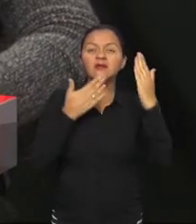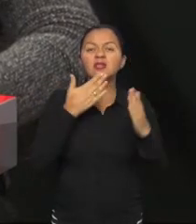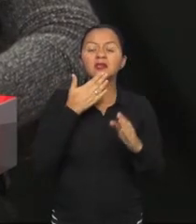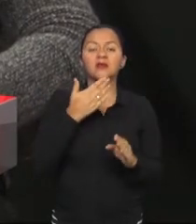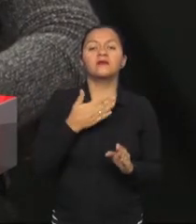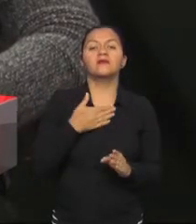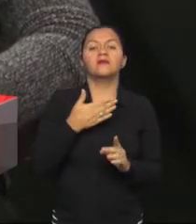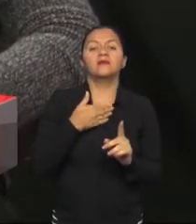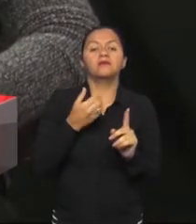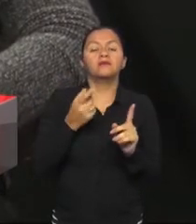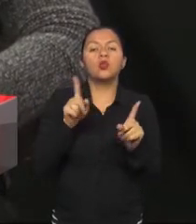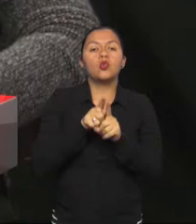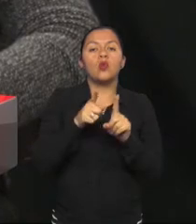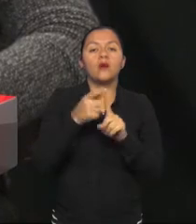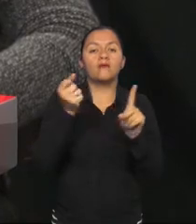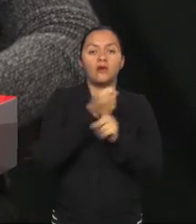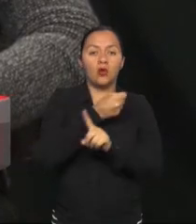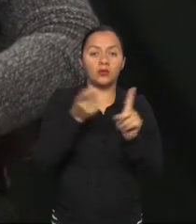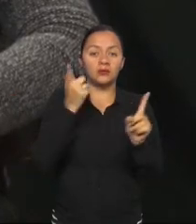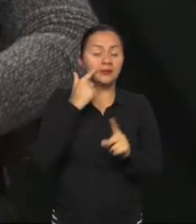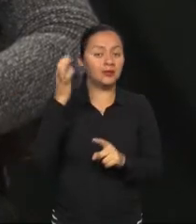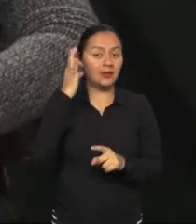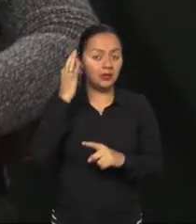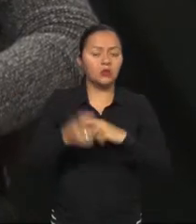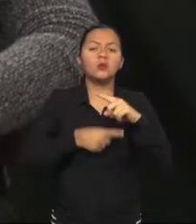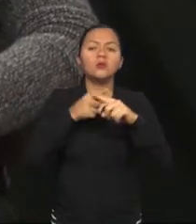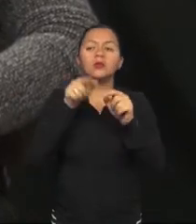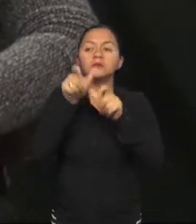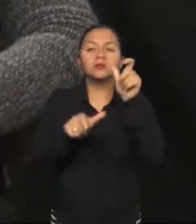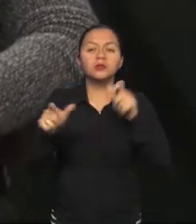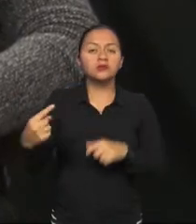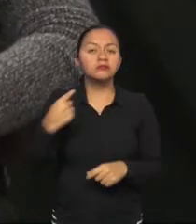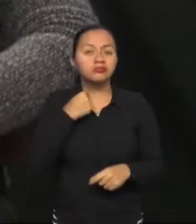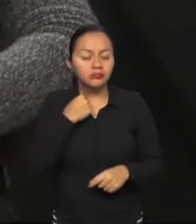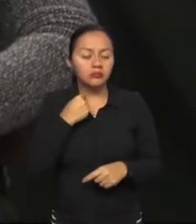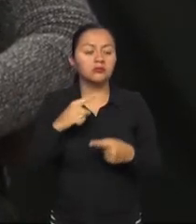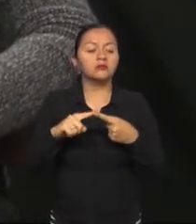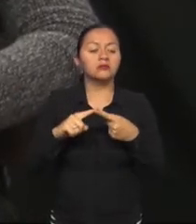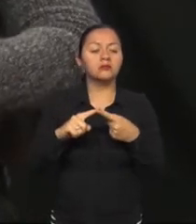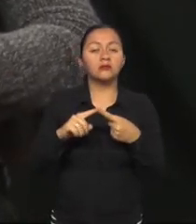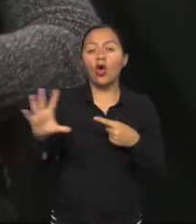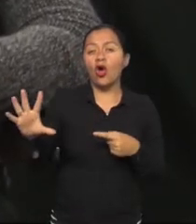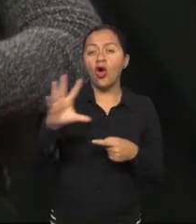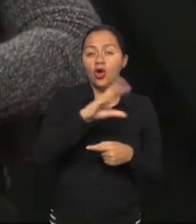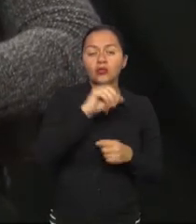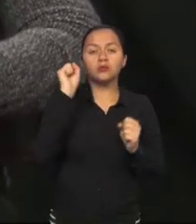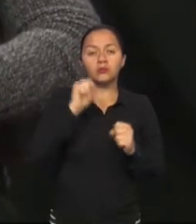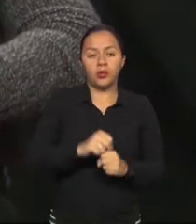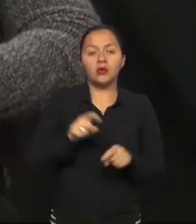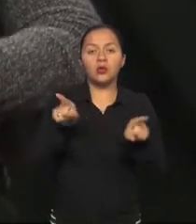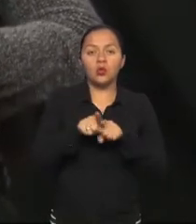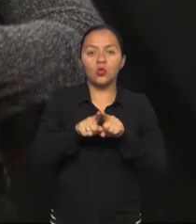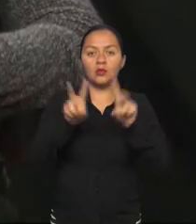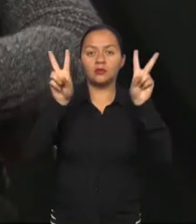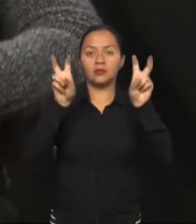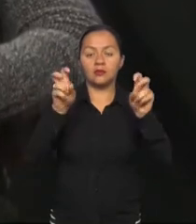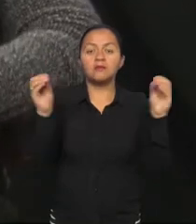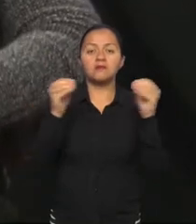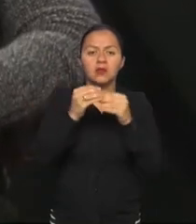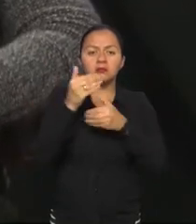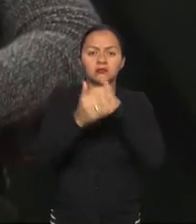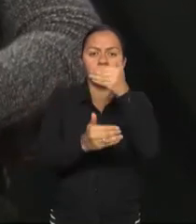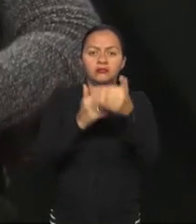violencia de género, los efectos que tienen las personas, y que todos y todas podamos hablar de este tema y